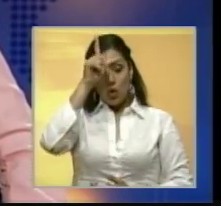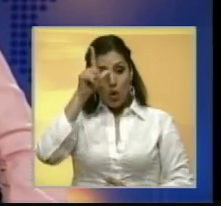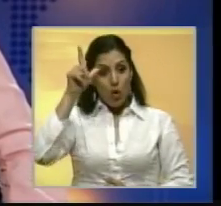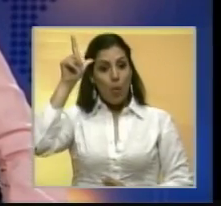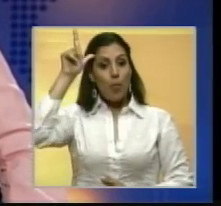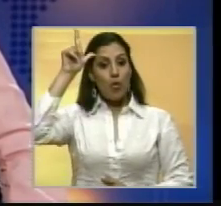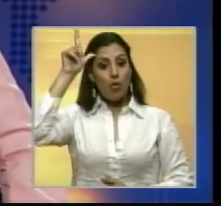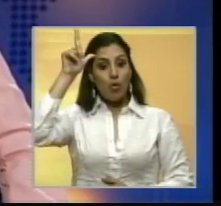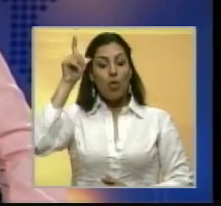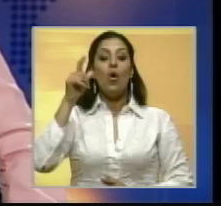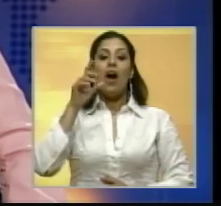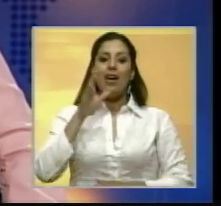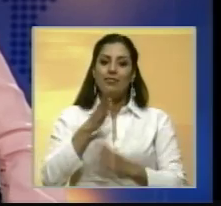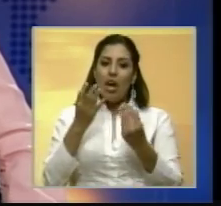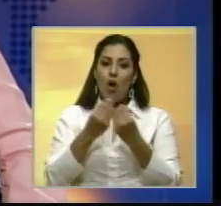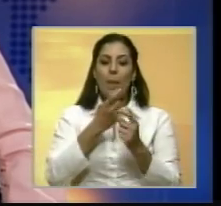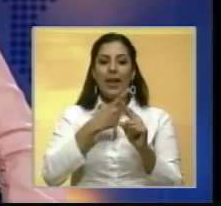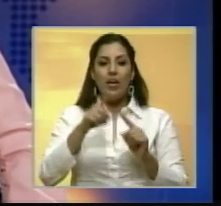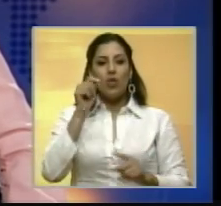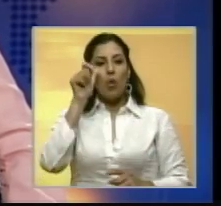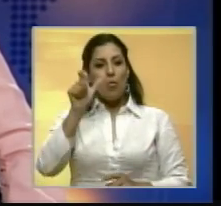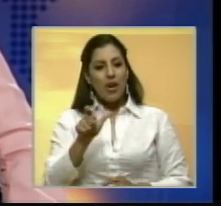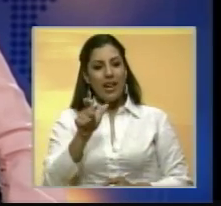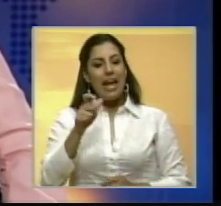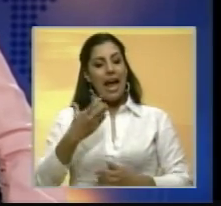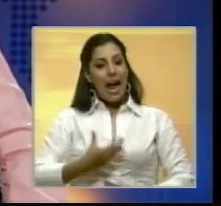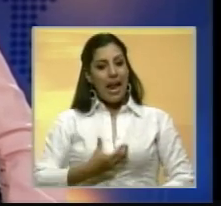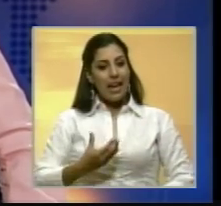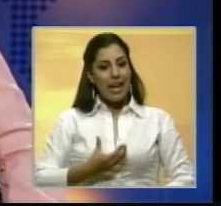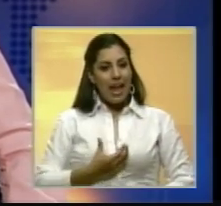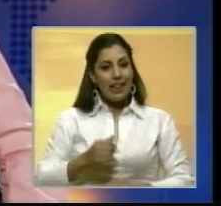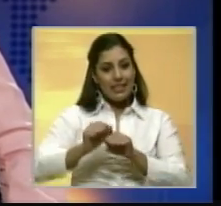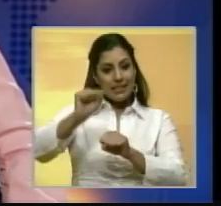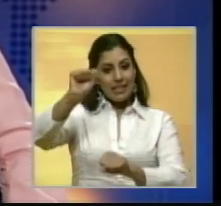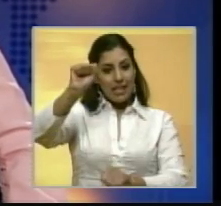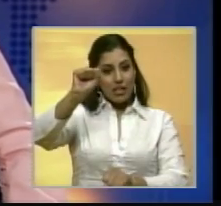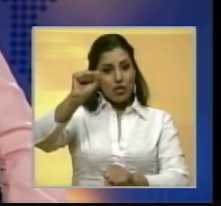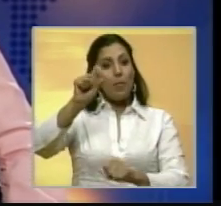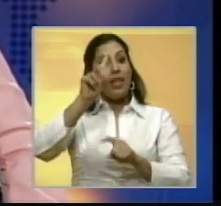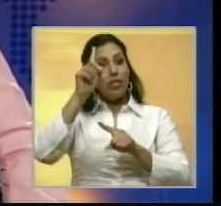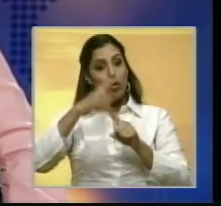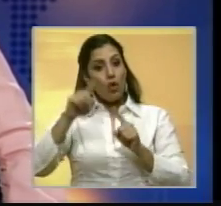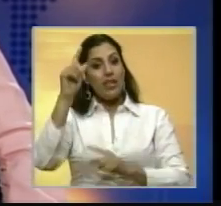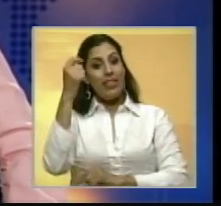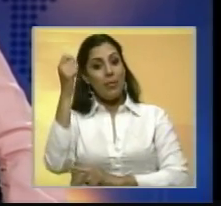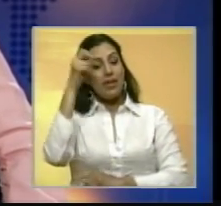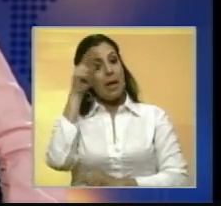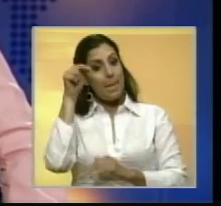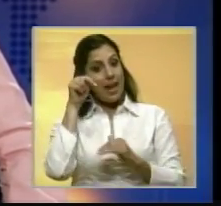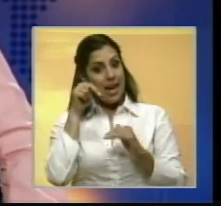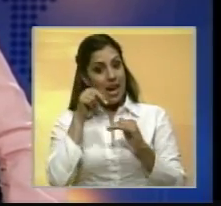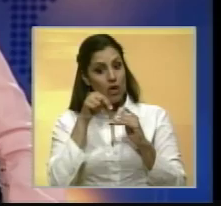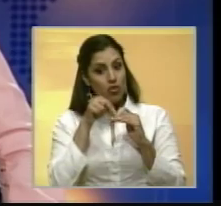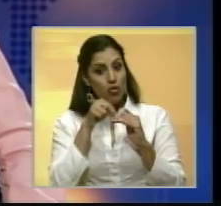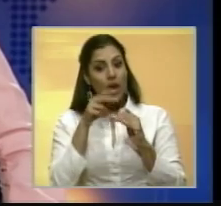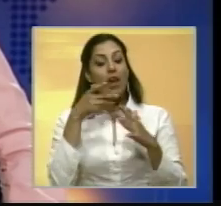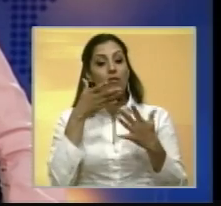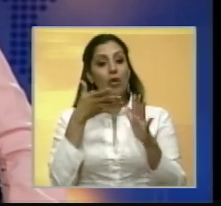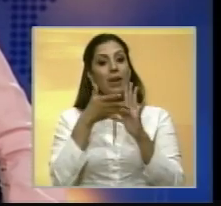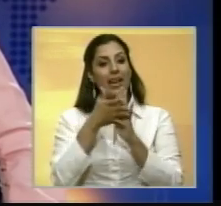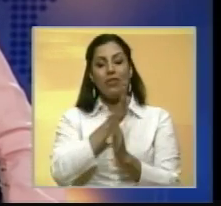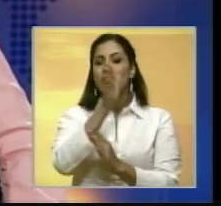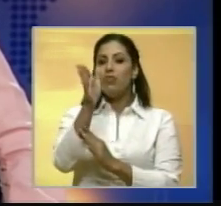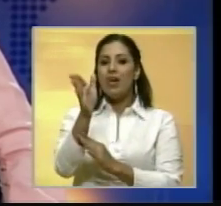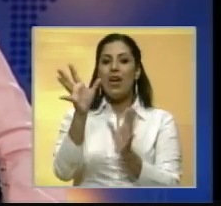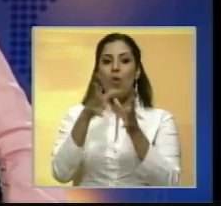activista político Leopoldo López, acompañada de Patricia de Ceballos, alcalde de San Cristóbal, y la diputada de la Asamblea Nacional Ligia Delfín,